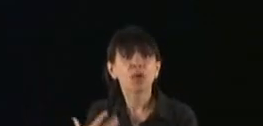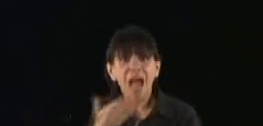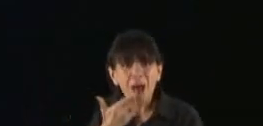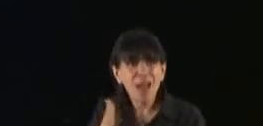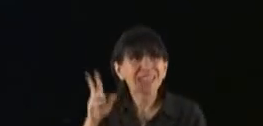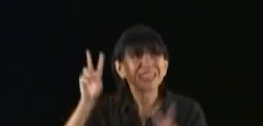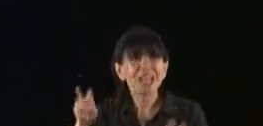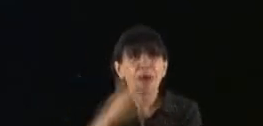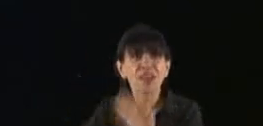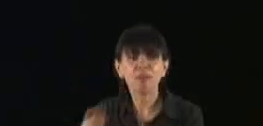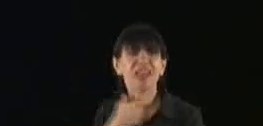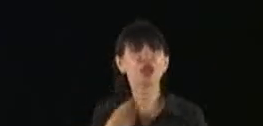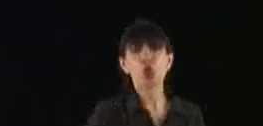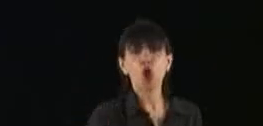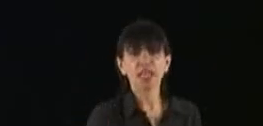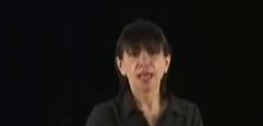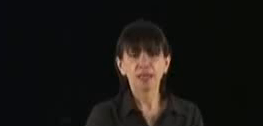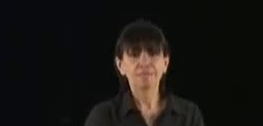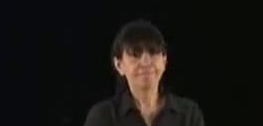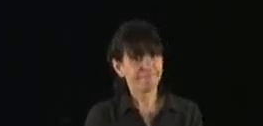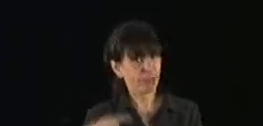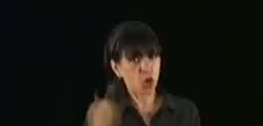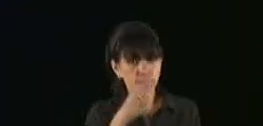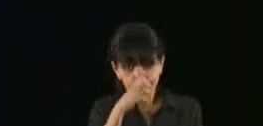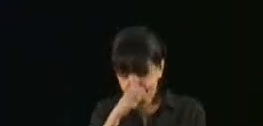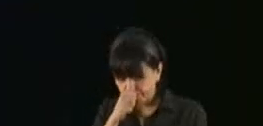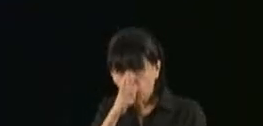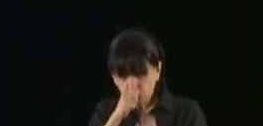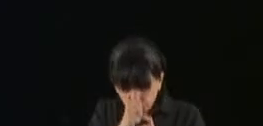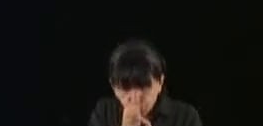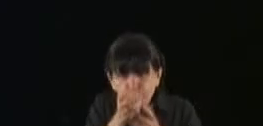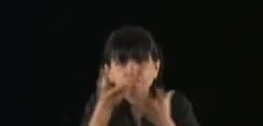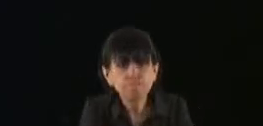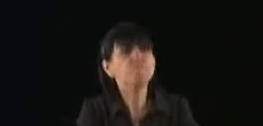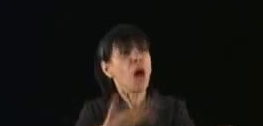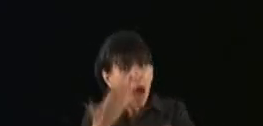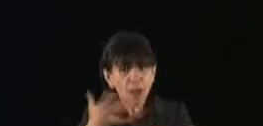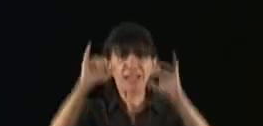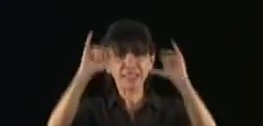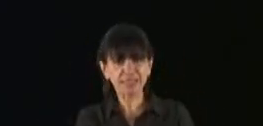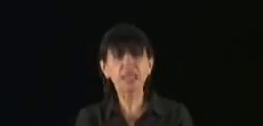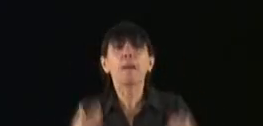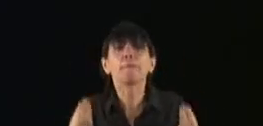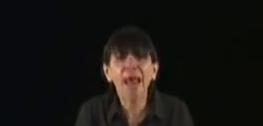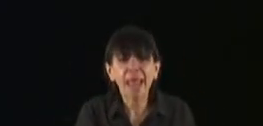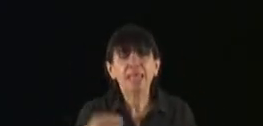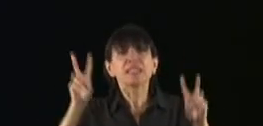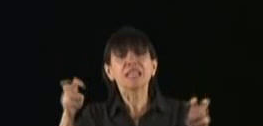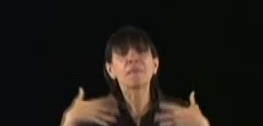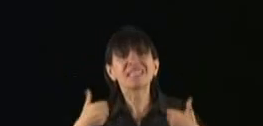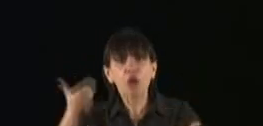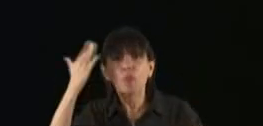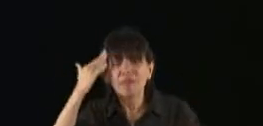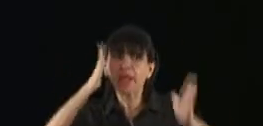De todo eso es de lo que tenemos que hablar para cambiar el abordaje de la salud mental en la